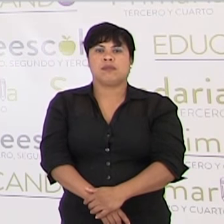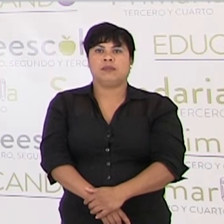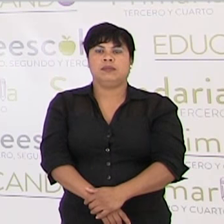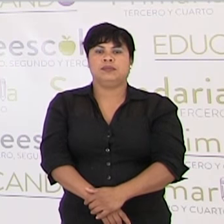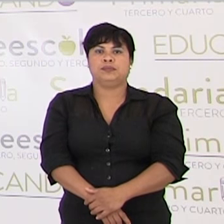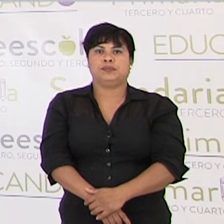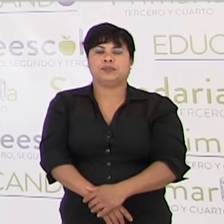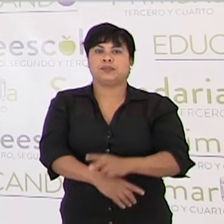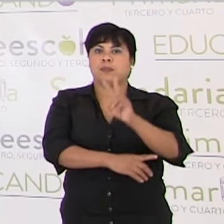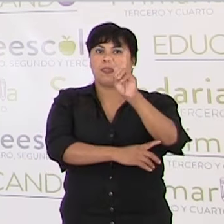El doble